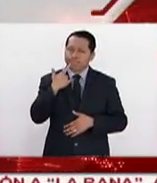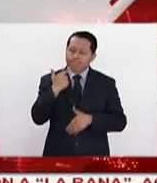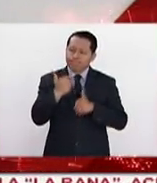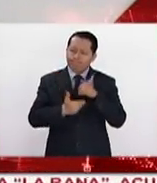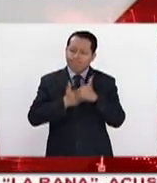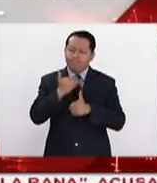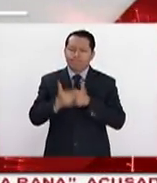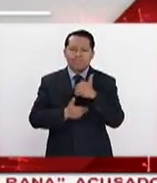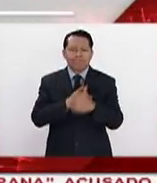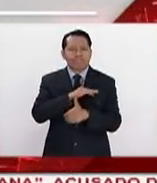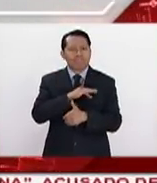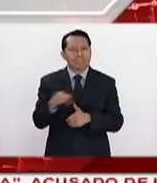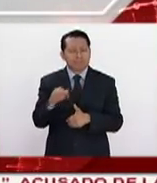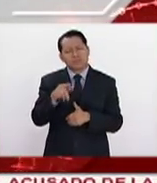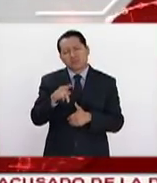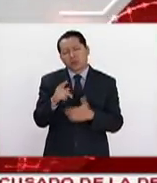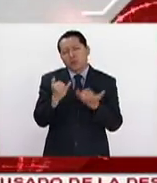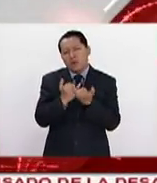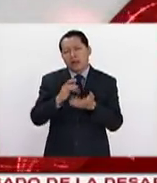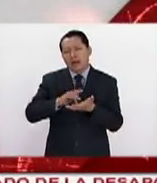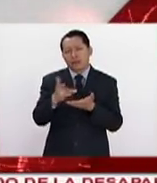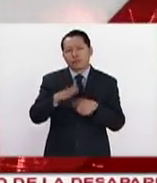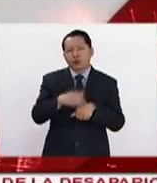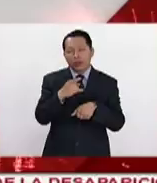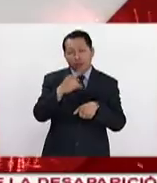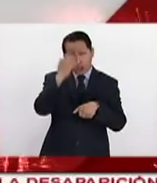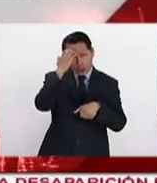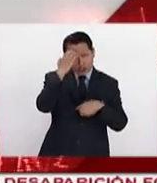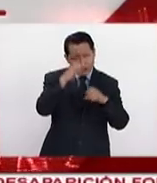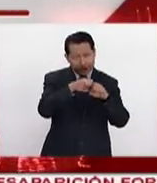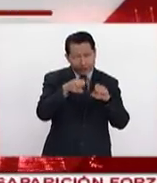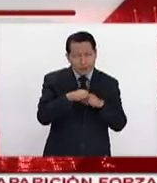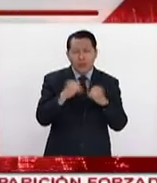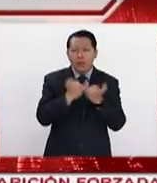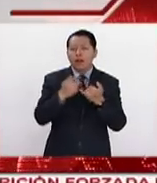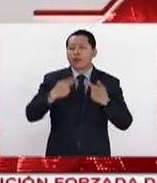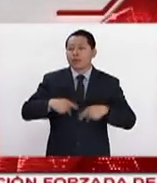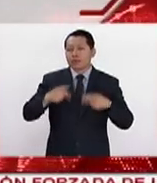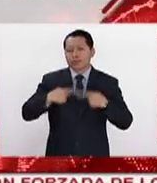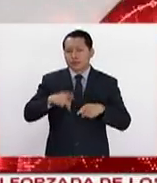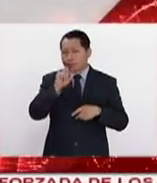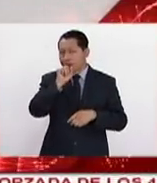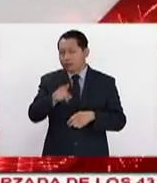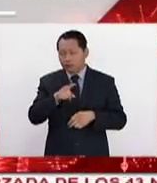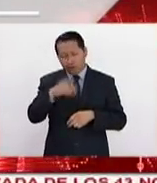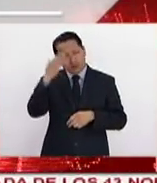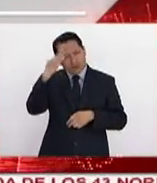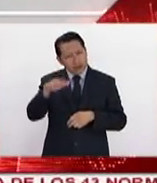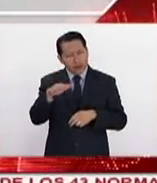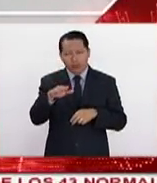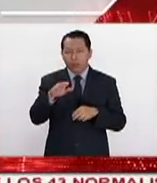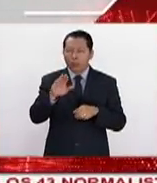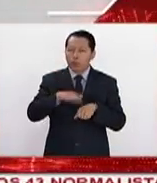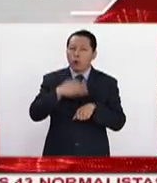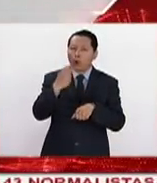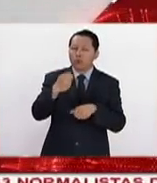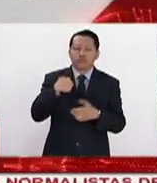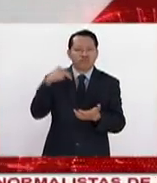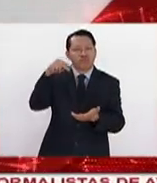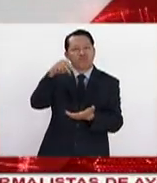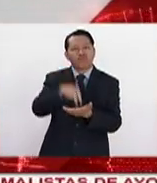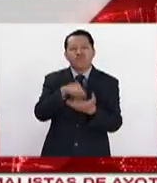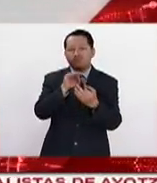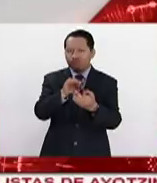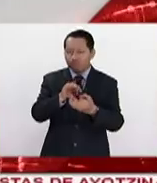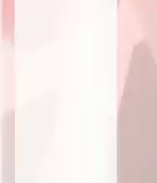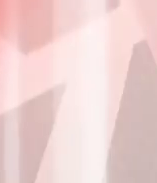porque conozco también al equipo y a los mexicanos que somos capaces de vencer muchos retos, y así es como me presento ante el